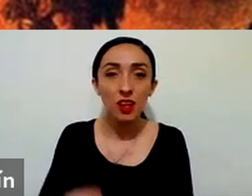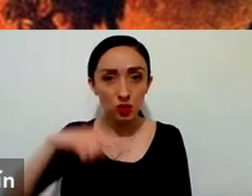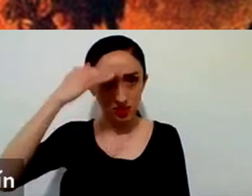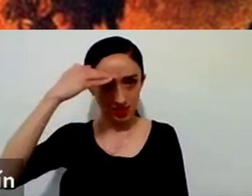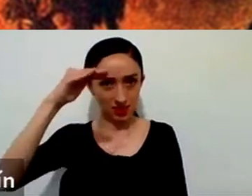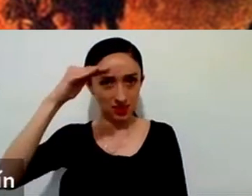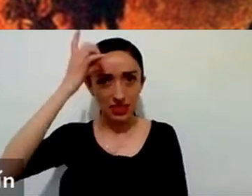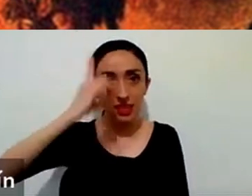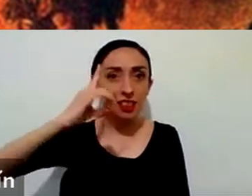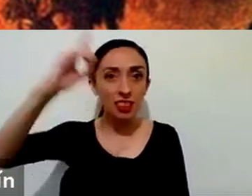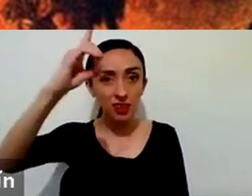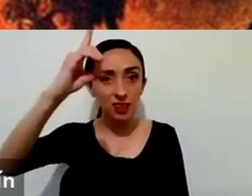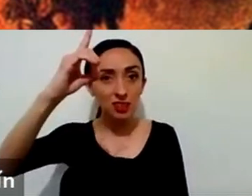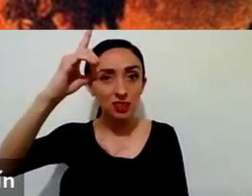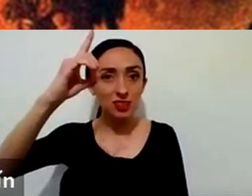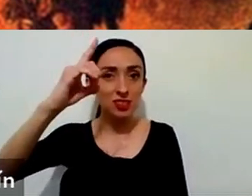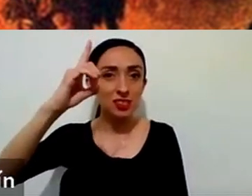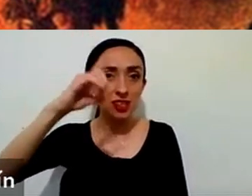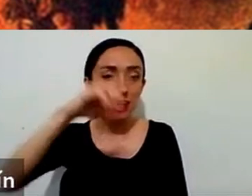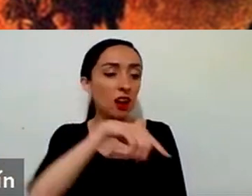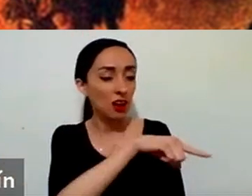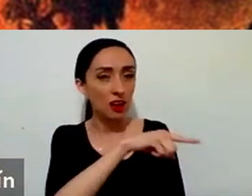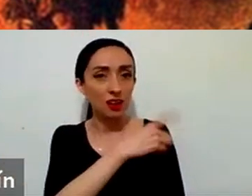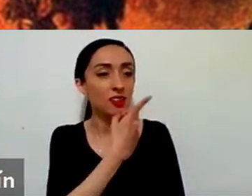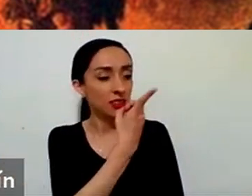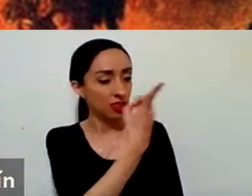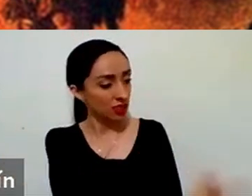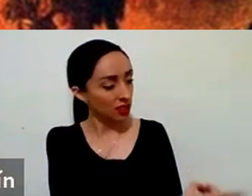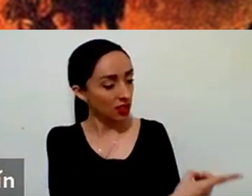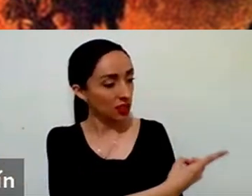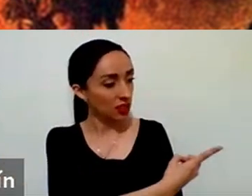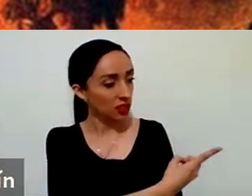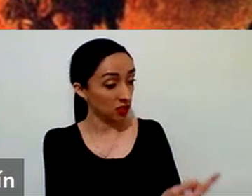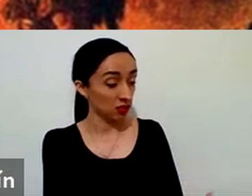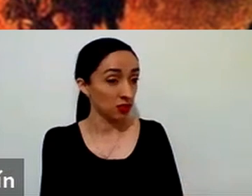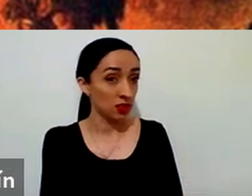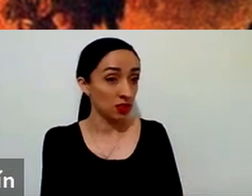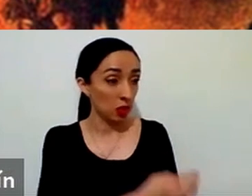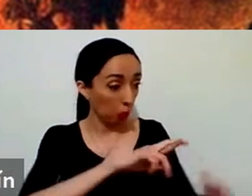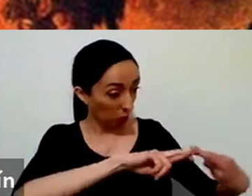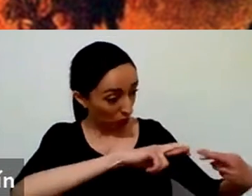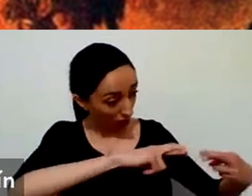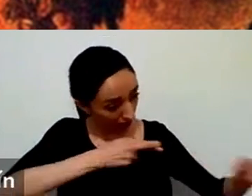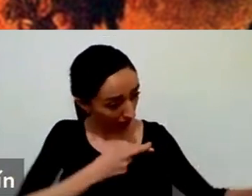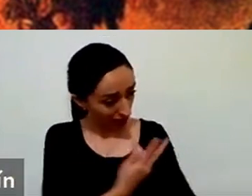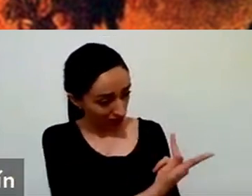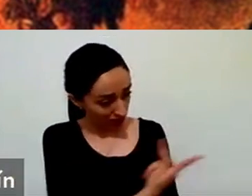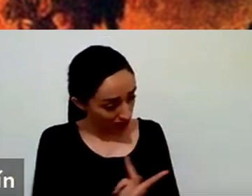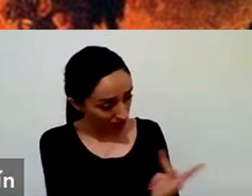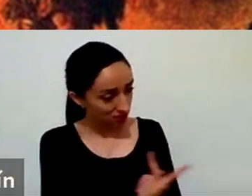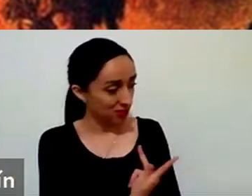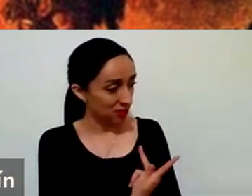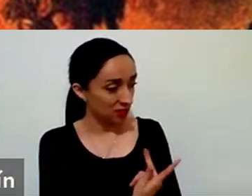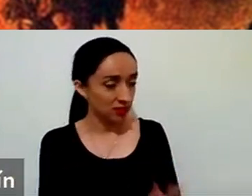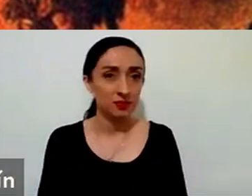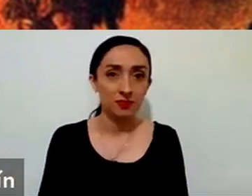Moisés quién el que es el que está a cargo de esta relación. No es